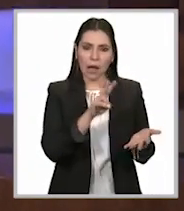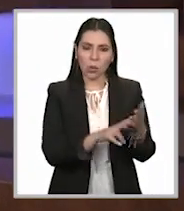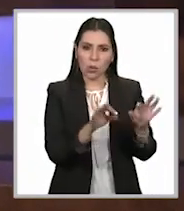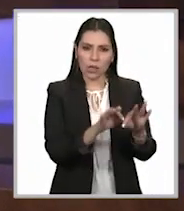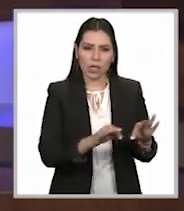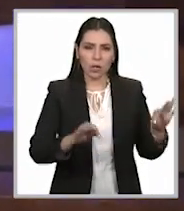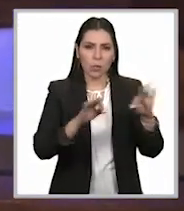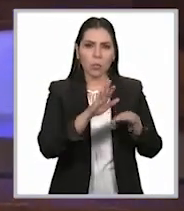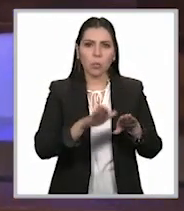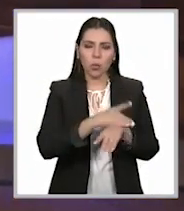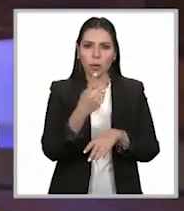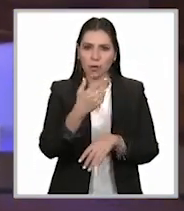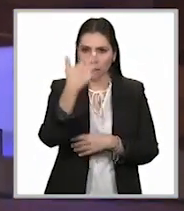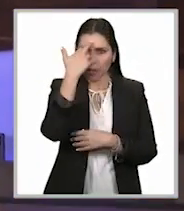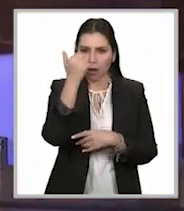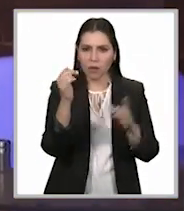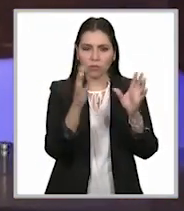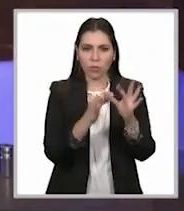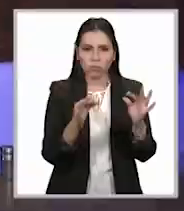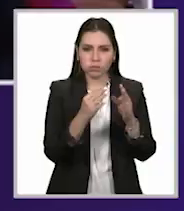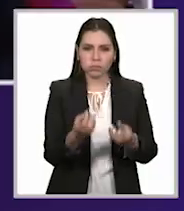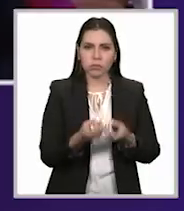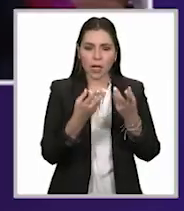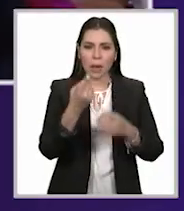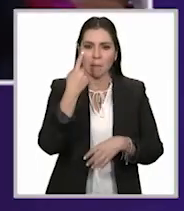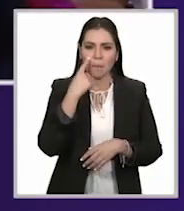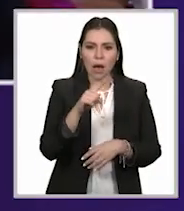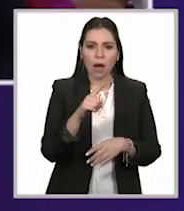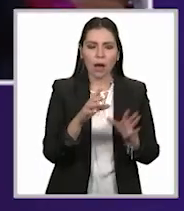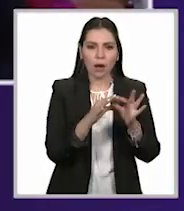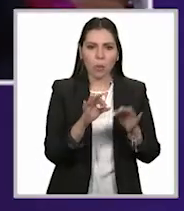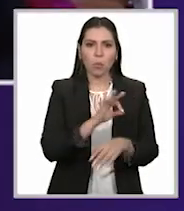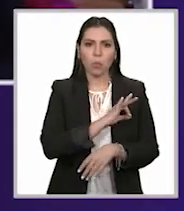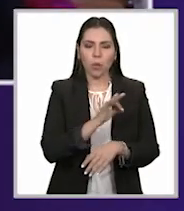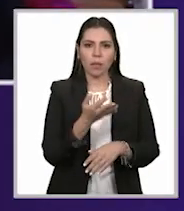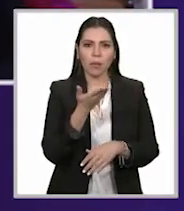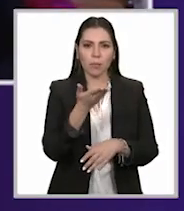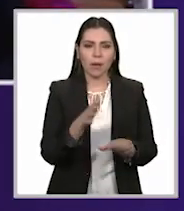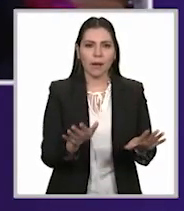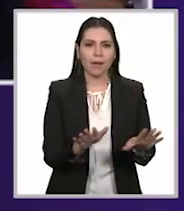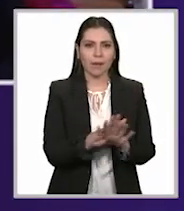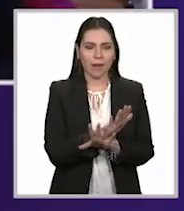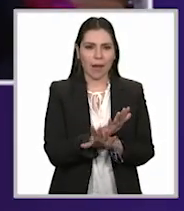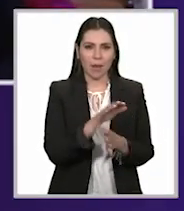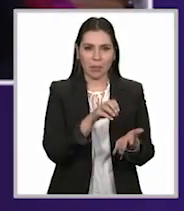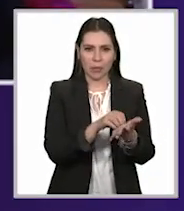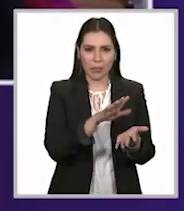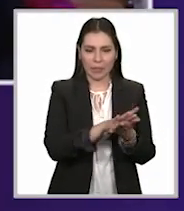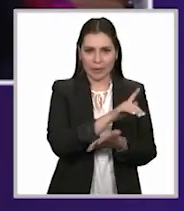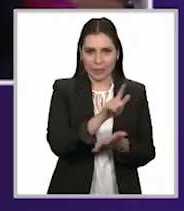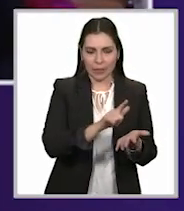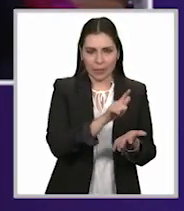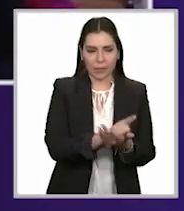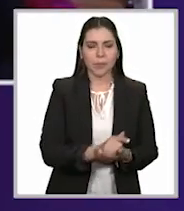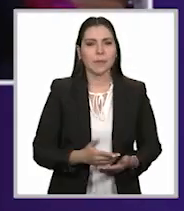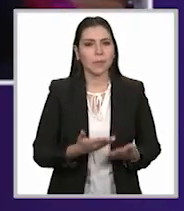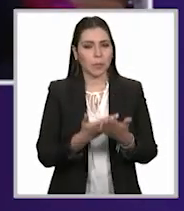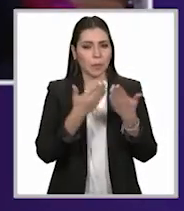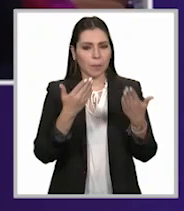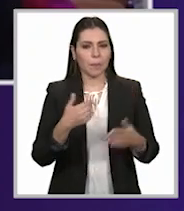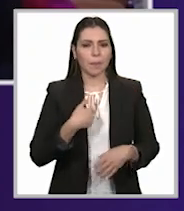la obligación argumentativa para justificar también estos cambios. Y me gustaría, antes de pasar a la siguiente pregunta, no